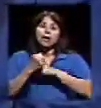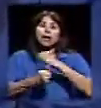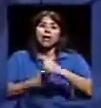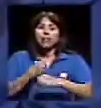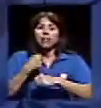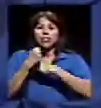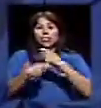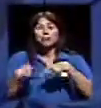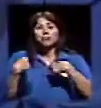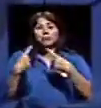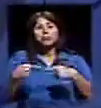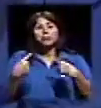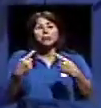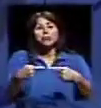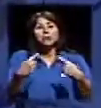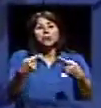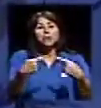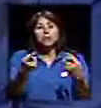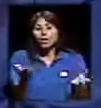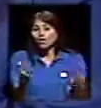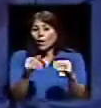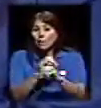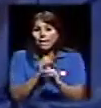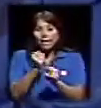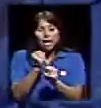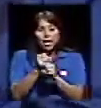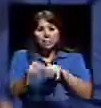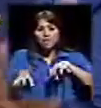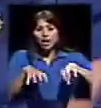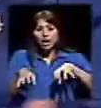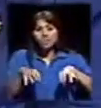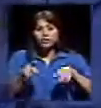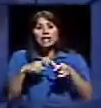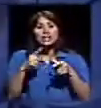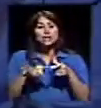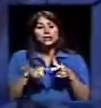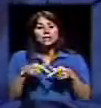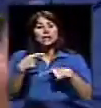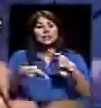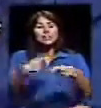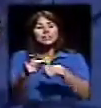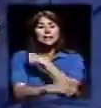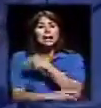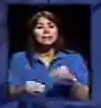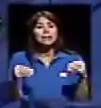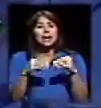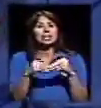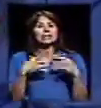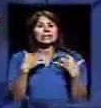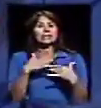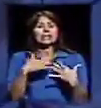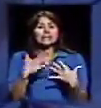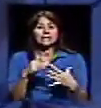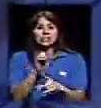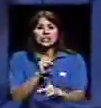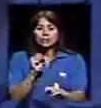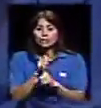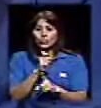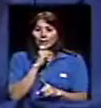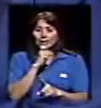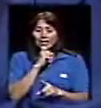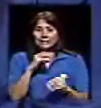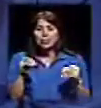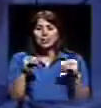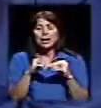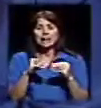por parte de los diferentes actores, el ajuste que tiene que hacer el país es cada vez mayor, es cada vez más importante, ¿verdad? Entonces,